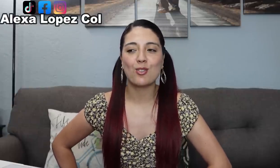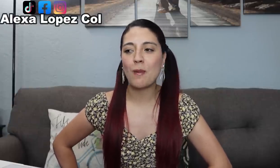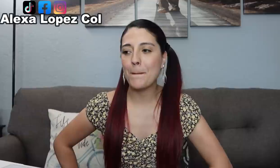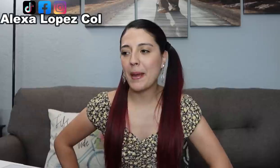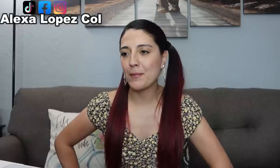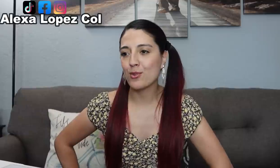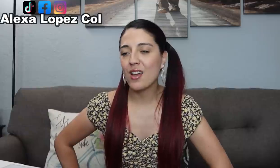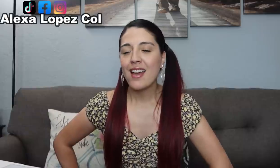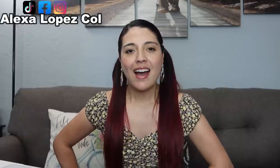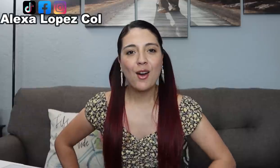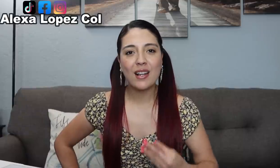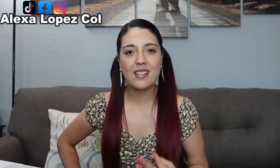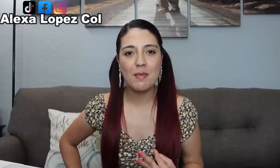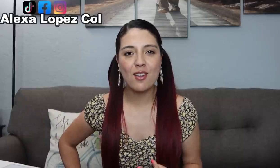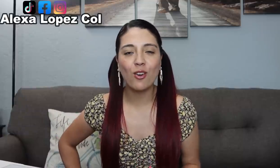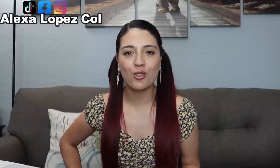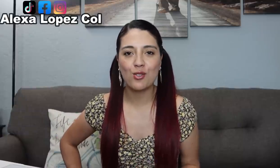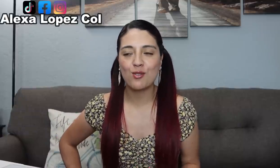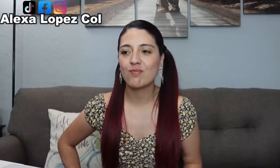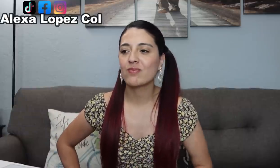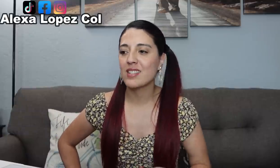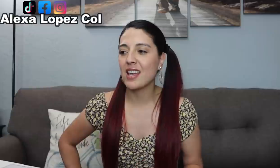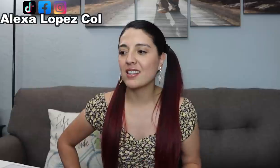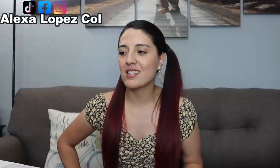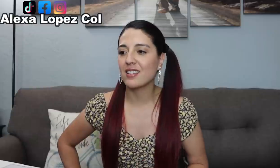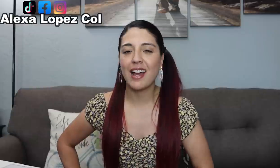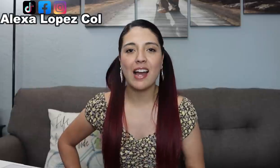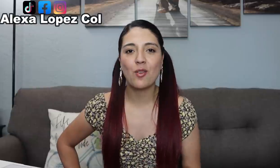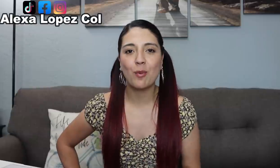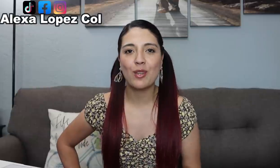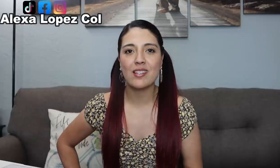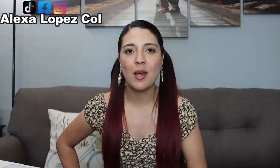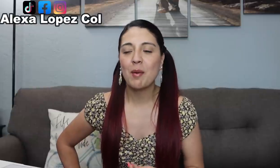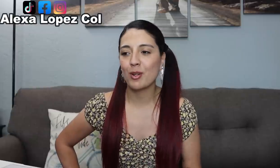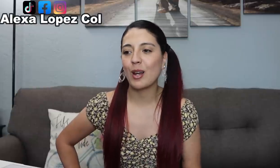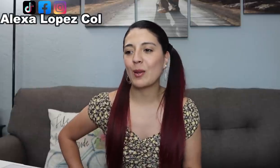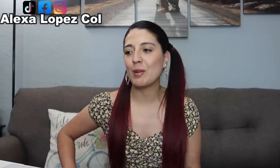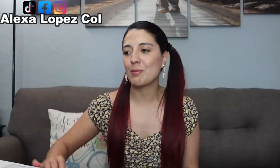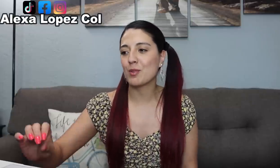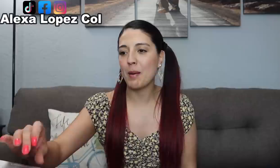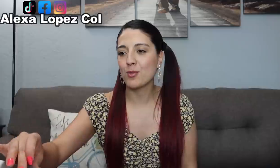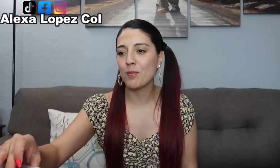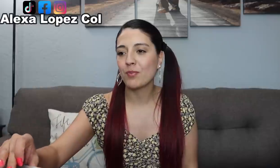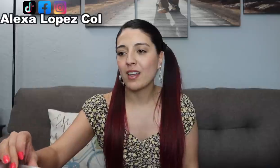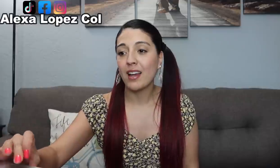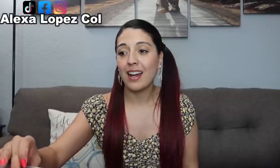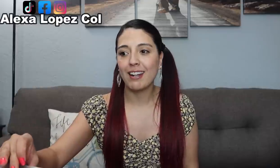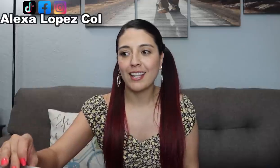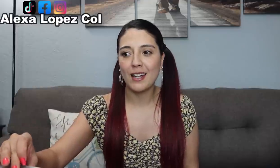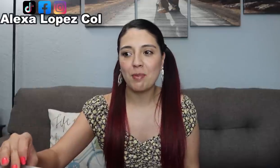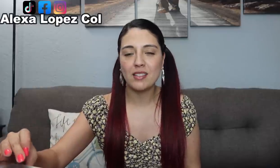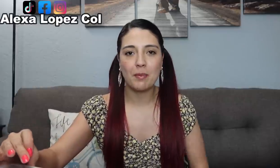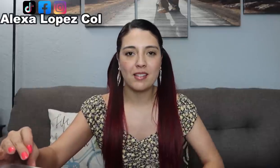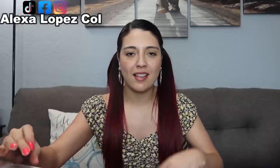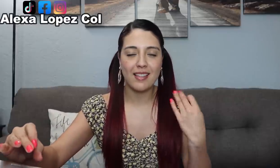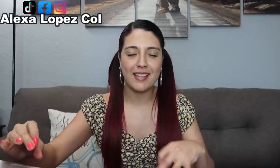por allá nos vemos. Ahora sí, mijos, siéntense, acomódense, porque a lo que vinimos vamos. A ver